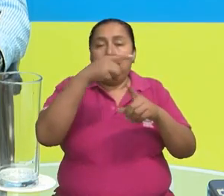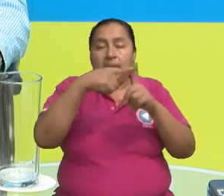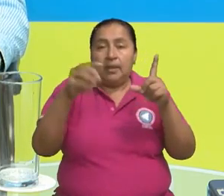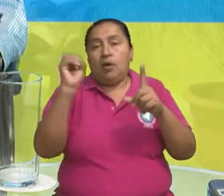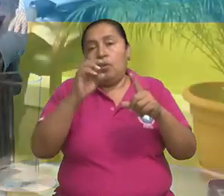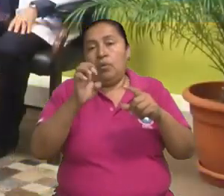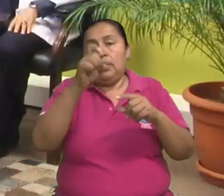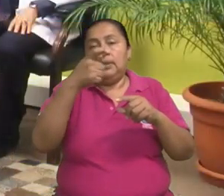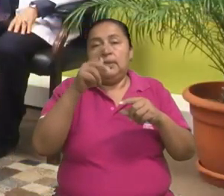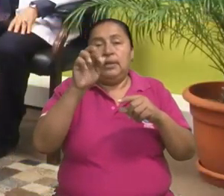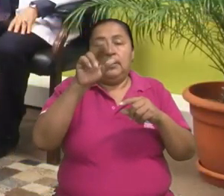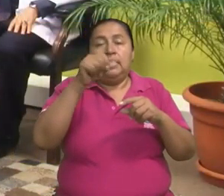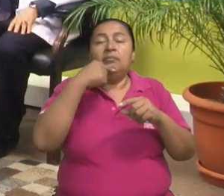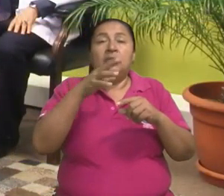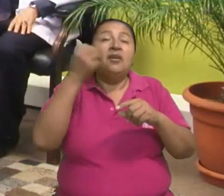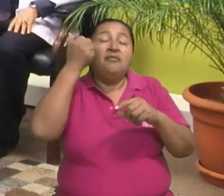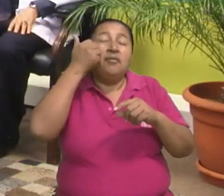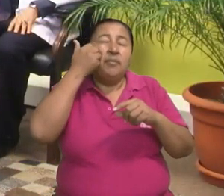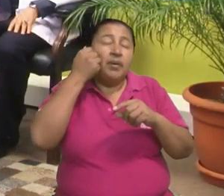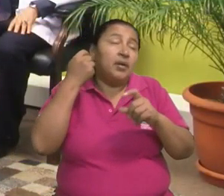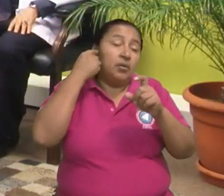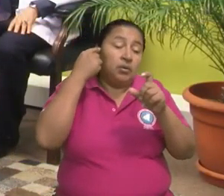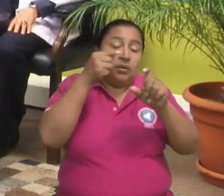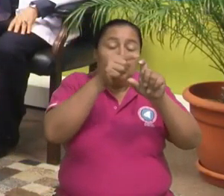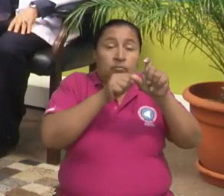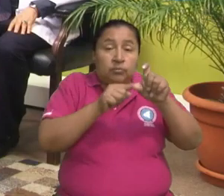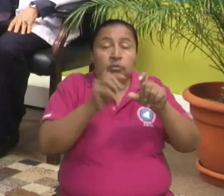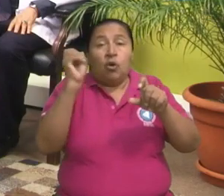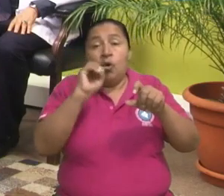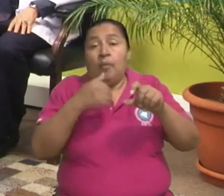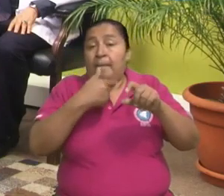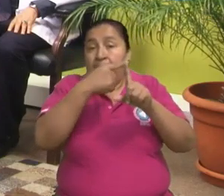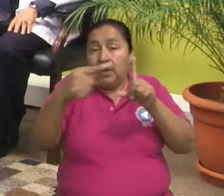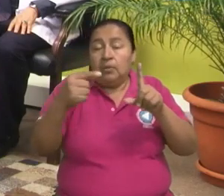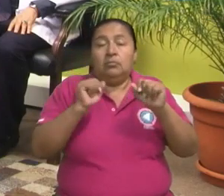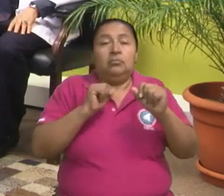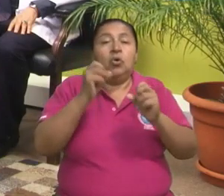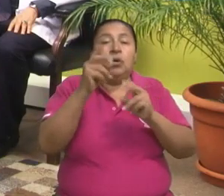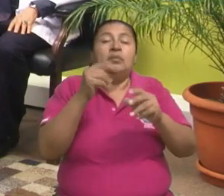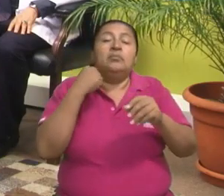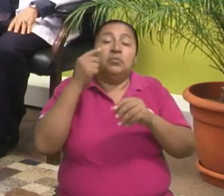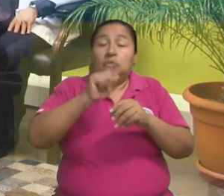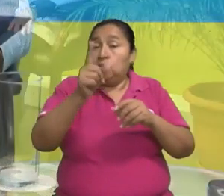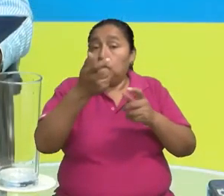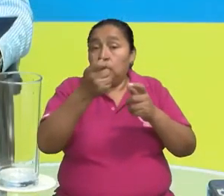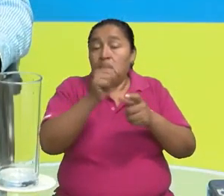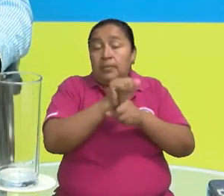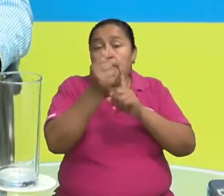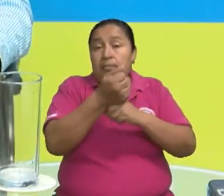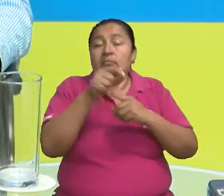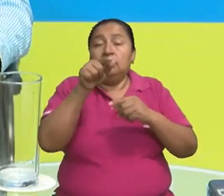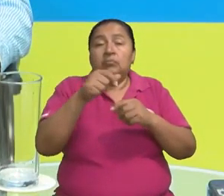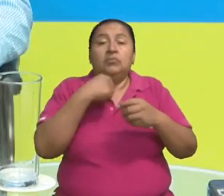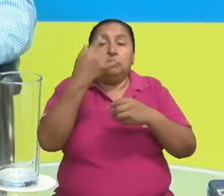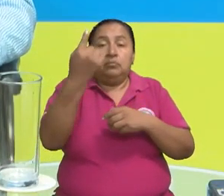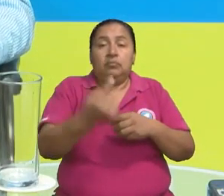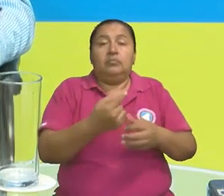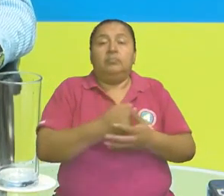que quiere decir infección en el oído interno no perdamos medio o medios que usted no le cambia de canal amigos televidente que ya